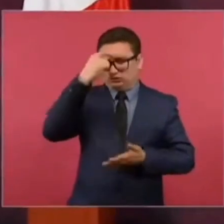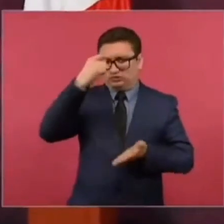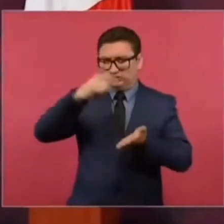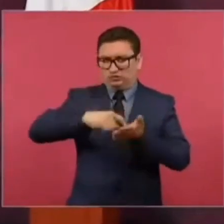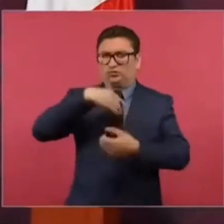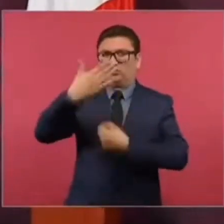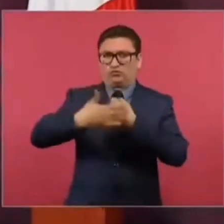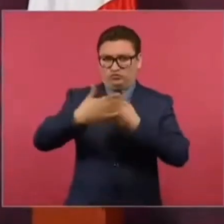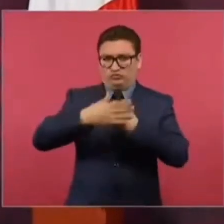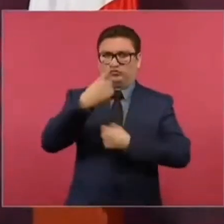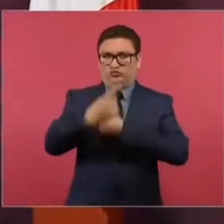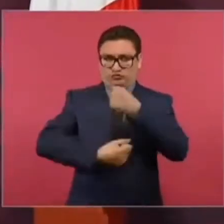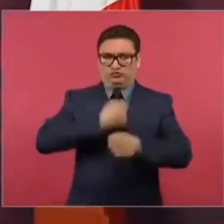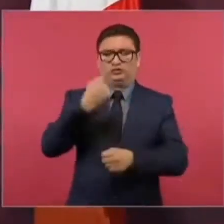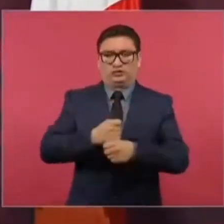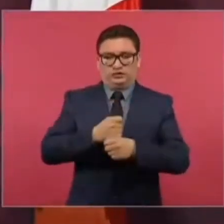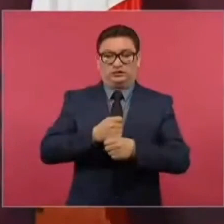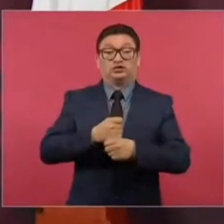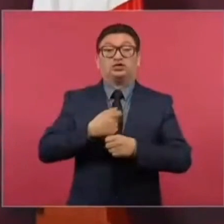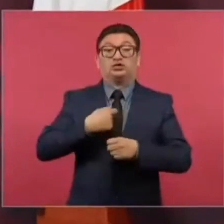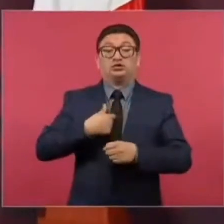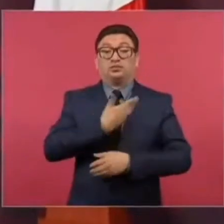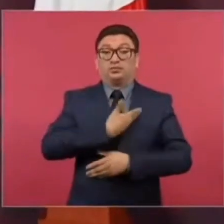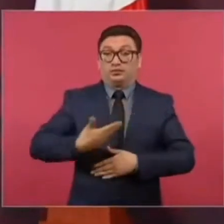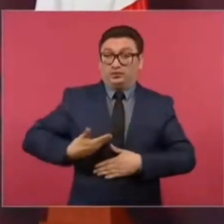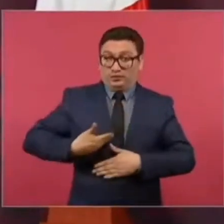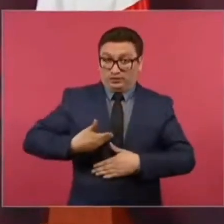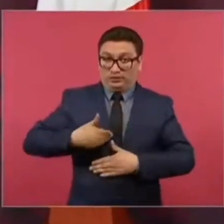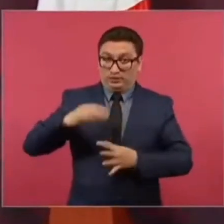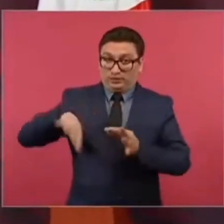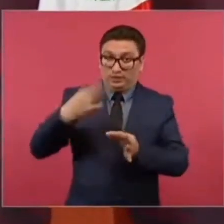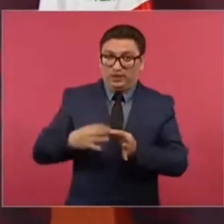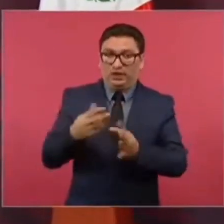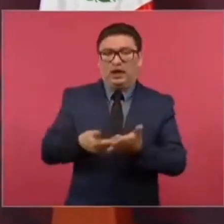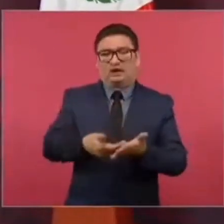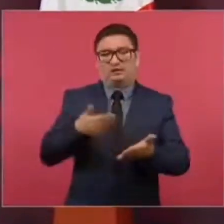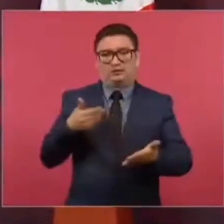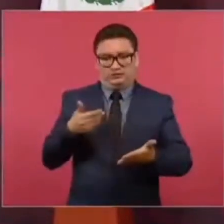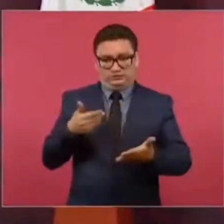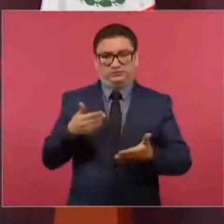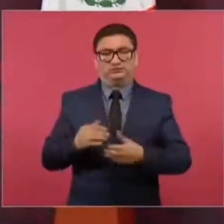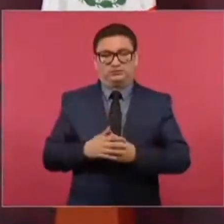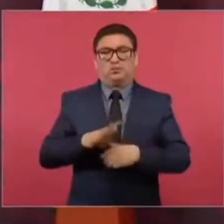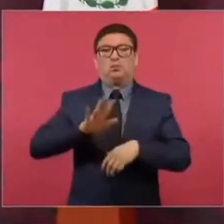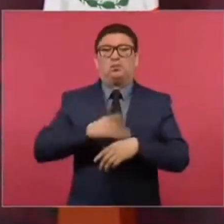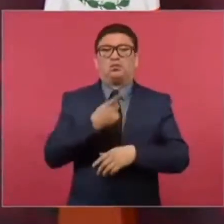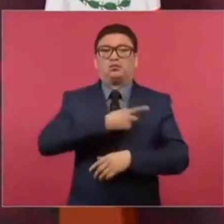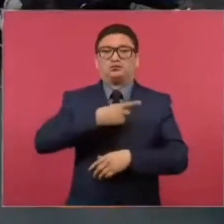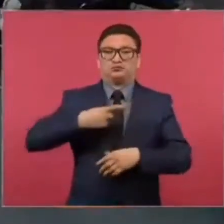el año próximo, antes de irnos. Lo tenemos que terminar.